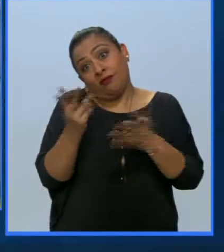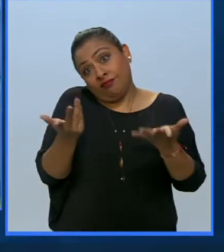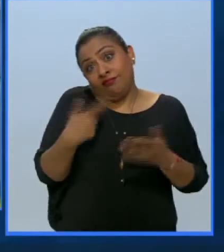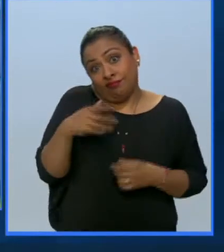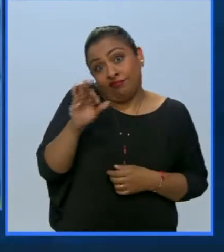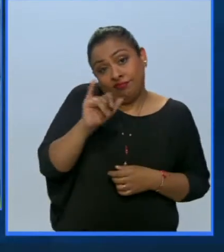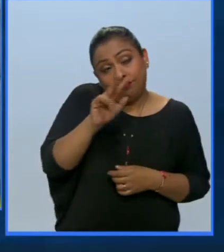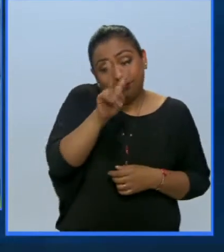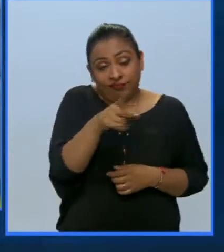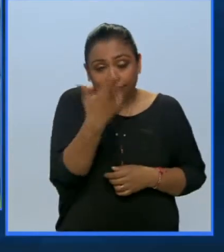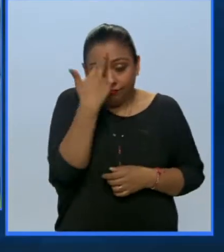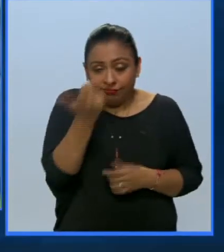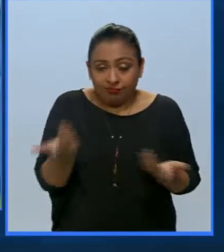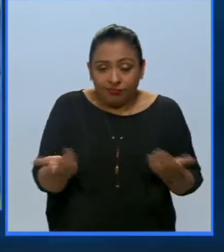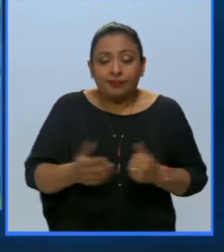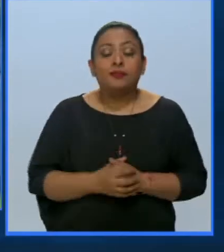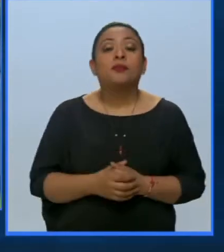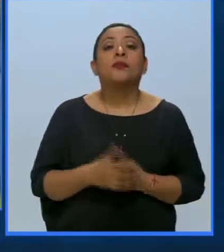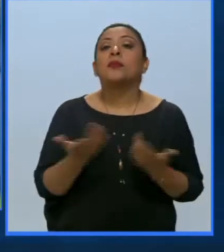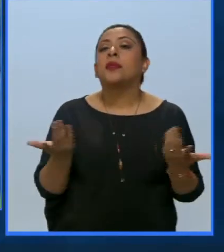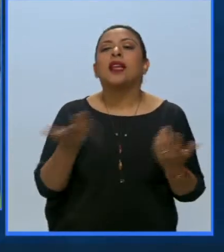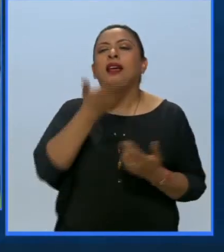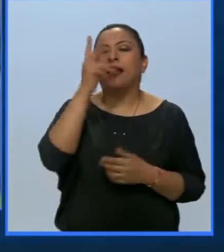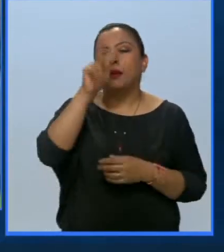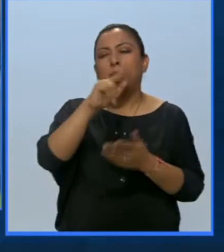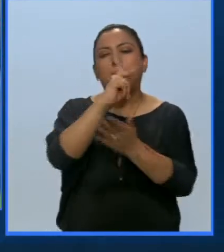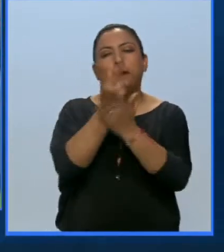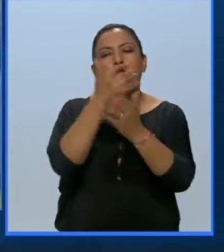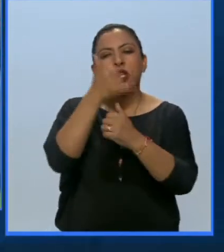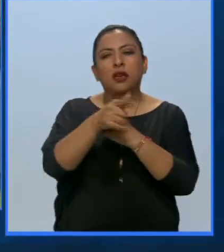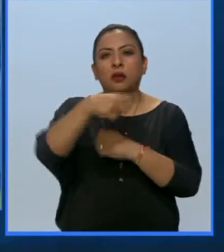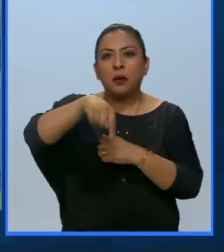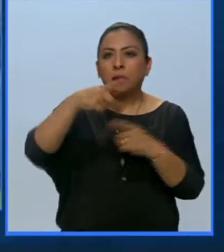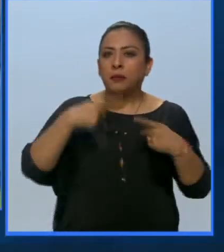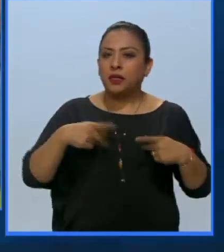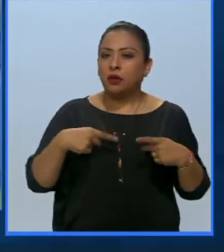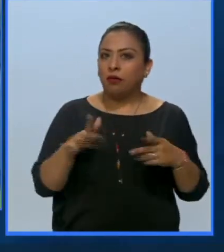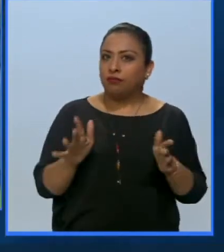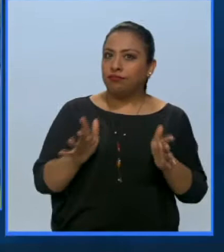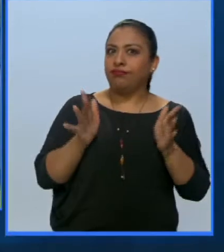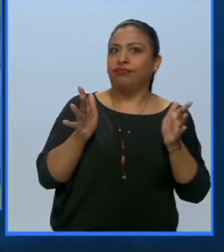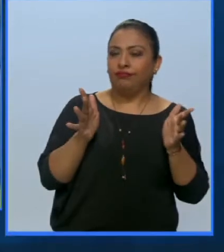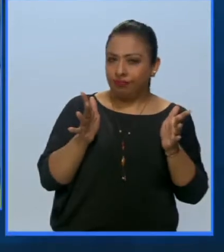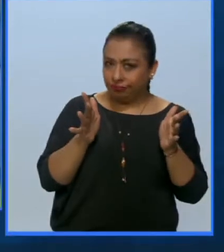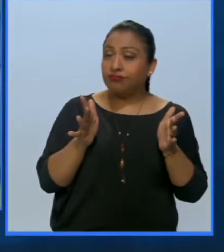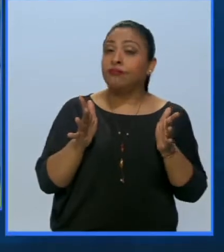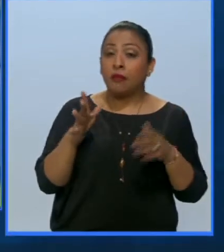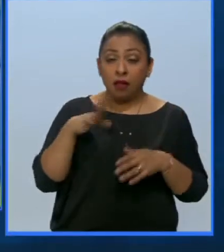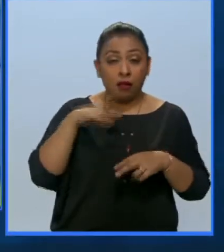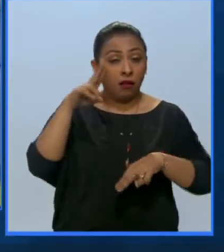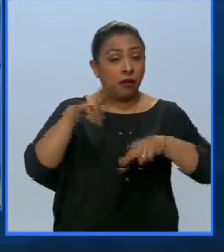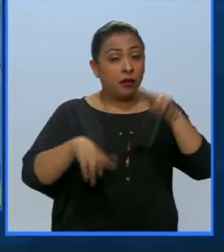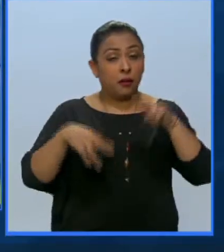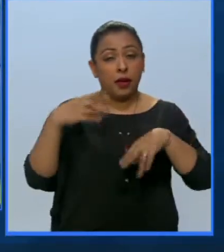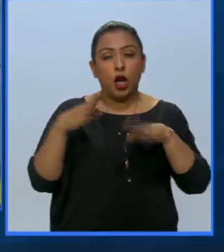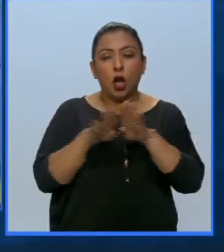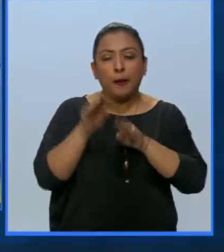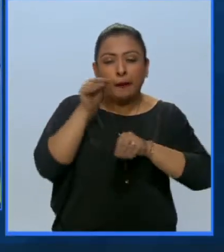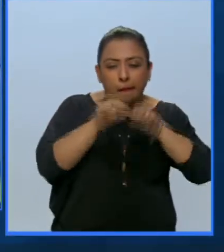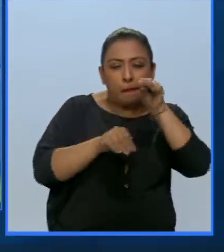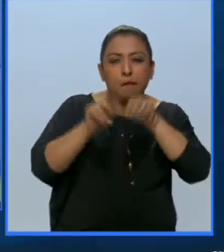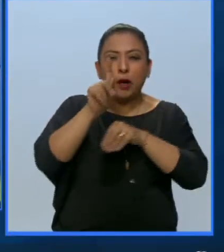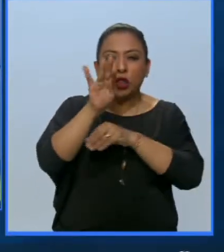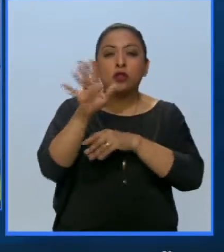O no. Entonces, no sé, es un proyecto que la gente se va a sorprender mucho. Tiene un gran nivel de producción. Tenemos